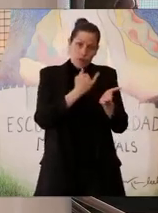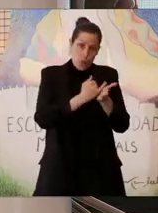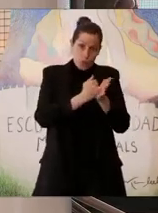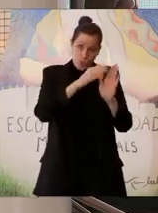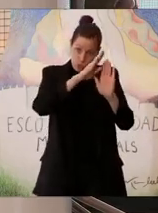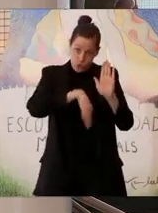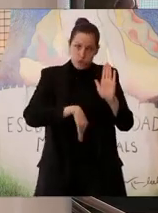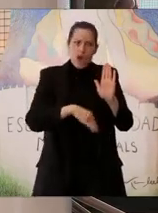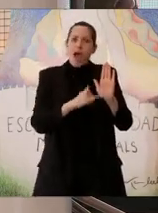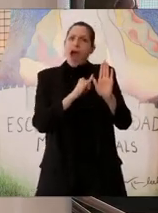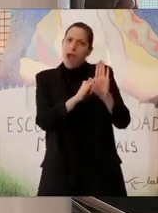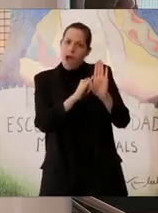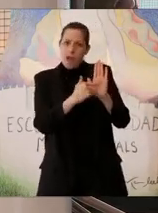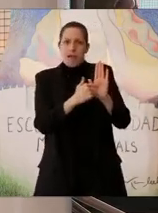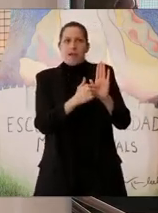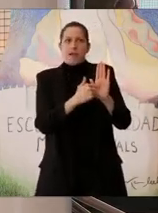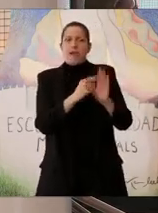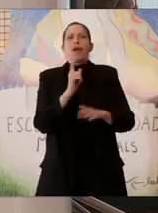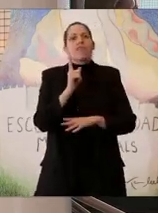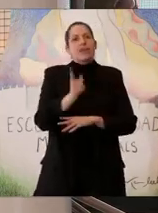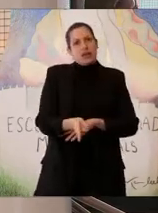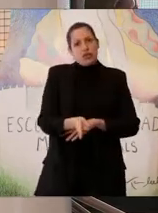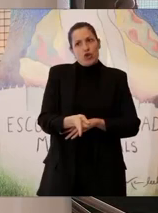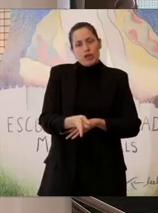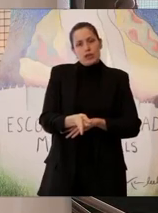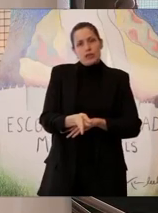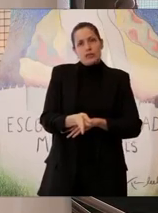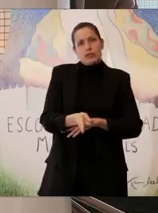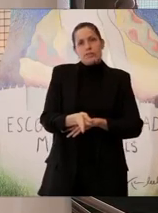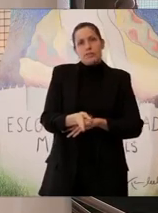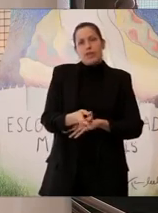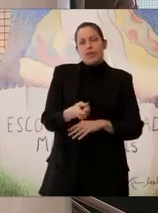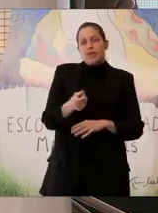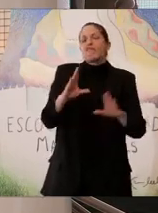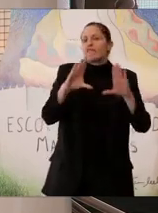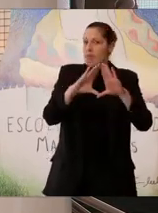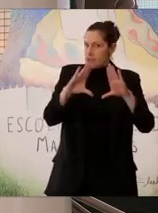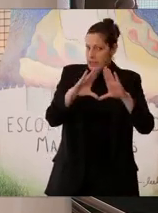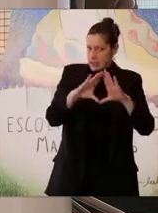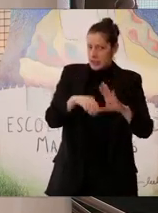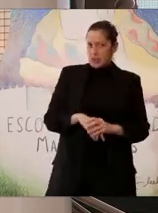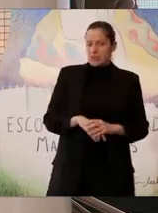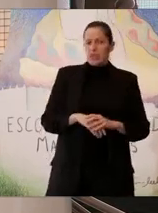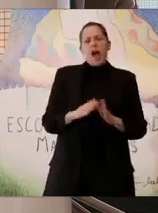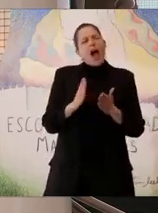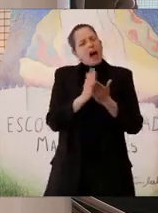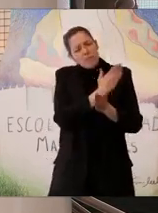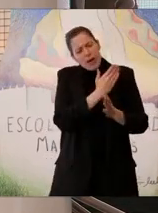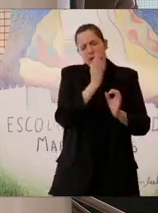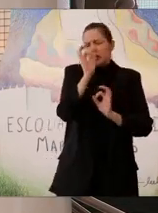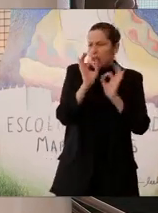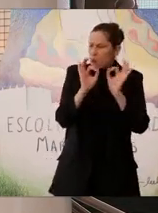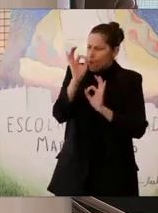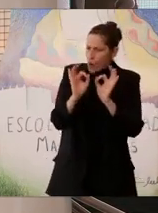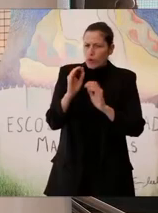también haya directores que sean feministas y que los ponentes, aparte de las cuotas y todo eso, también tengan